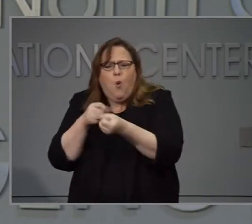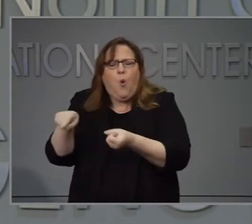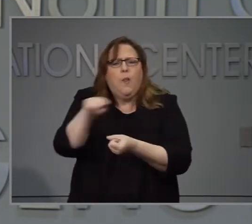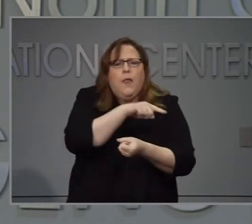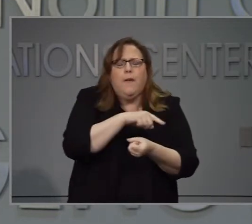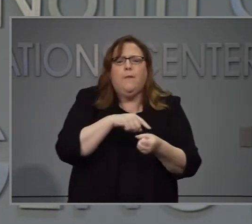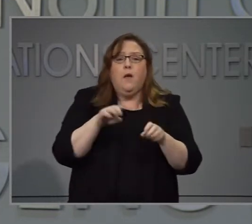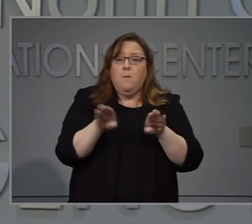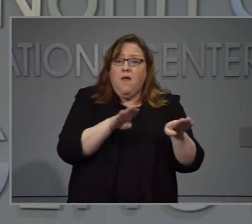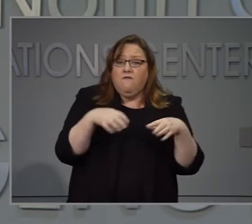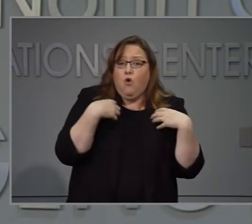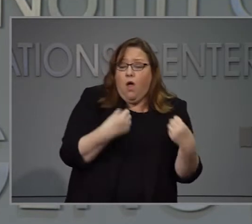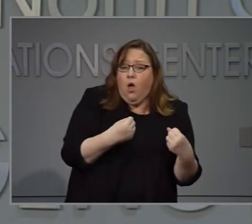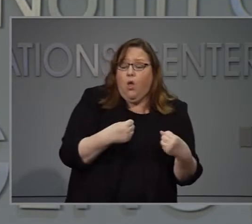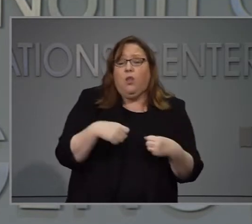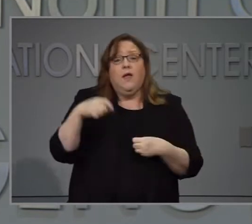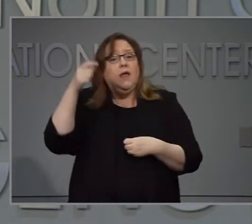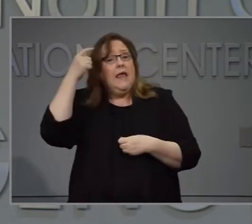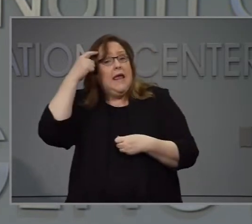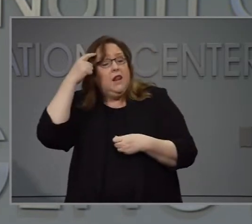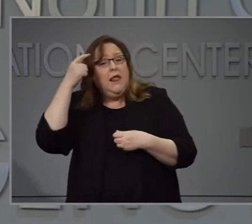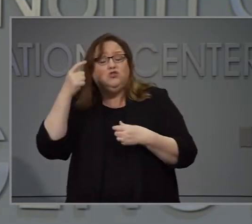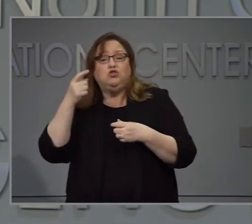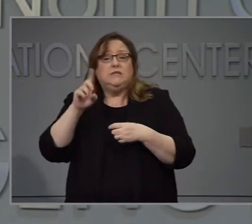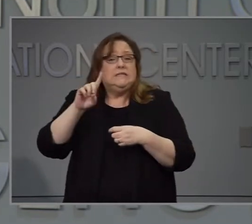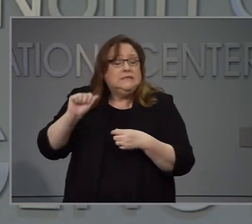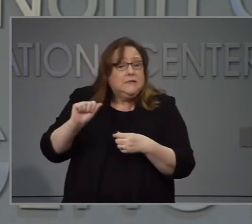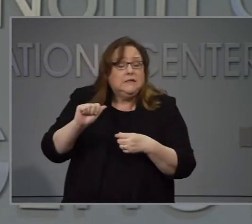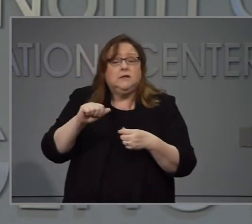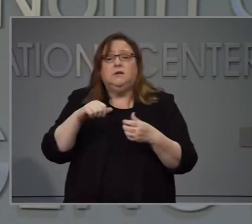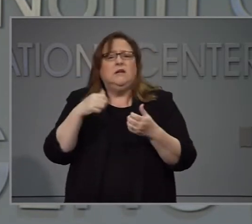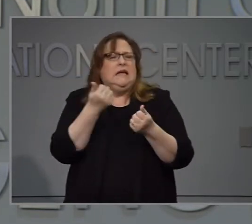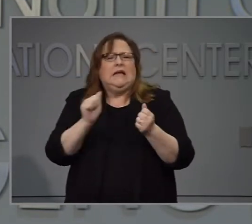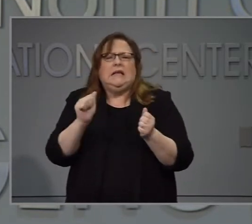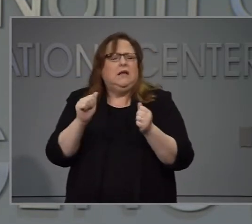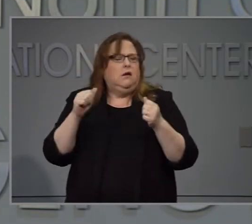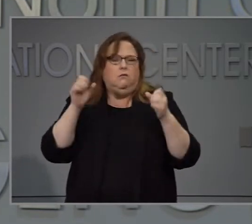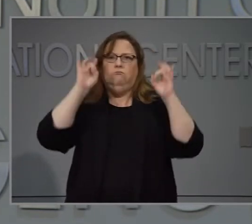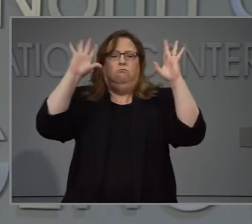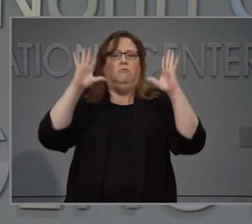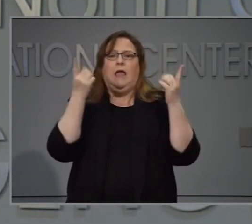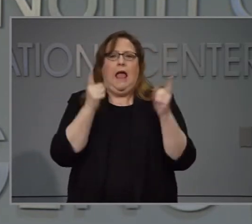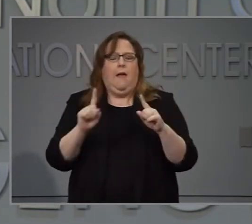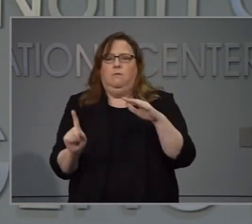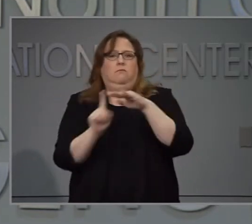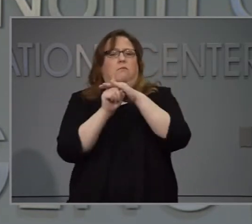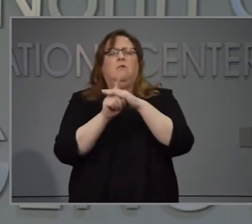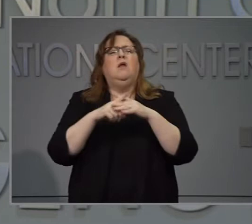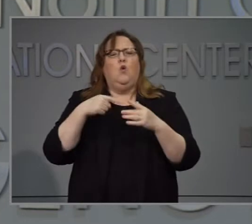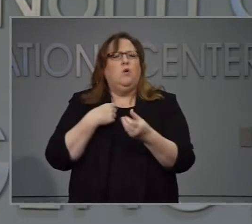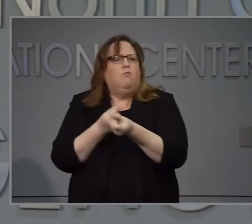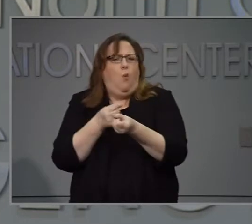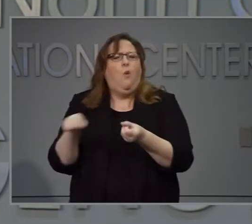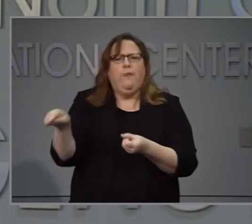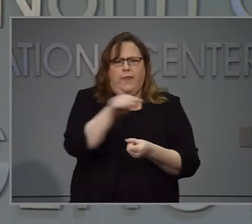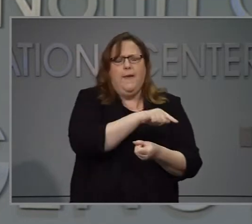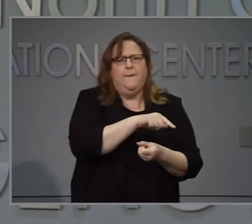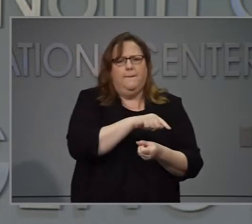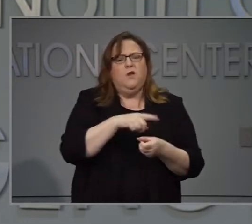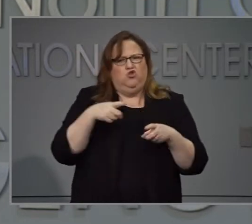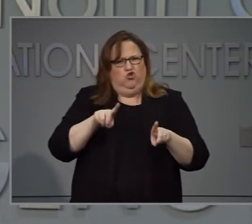en los con díaz condados que va a describir todo el apoyo que van a poder dar para asegurarnos